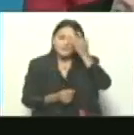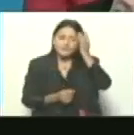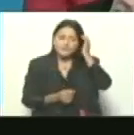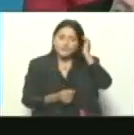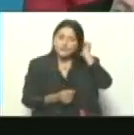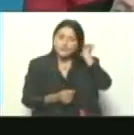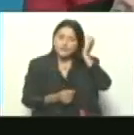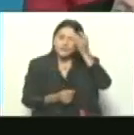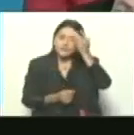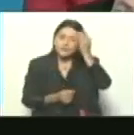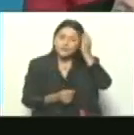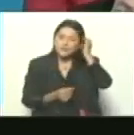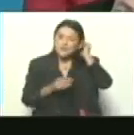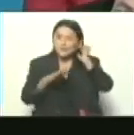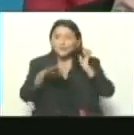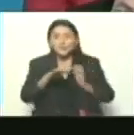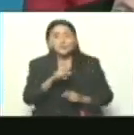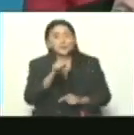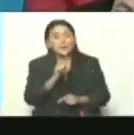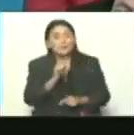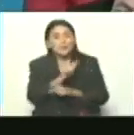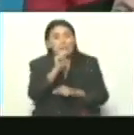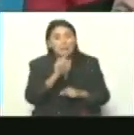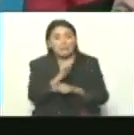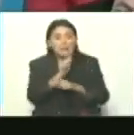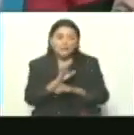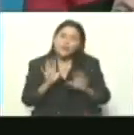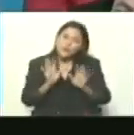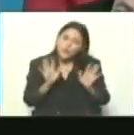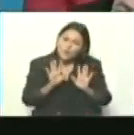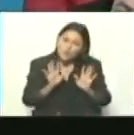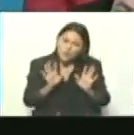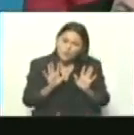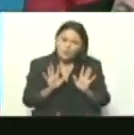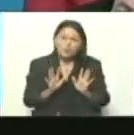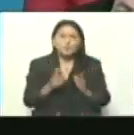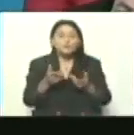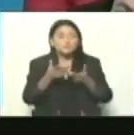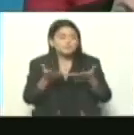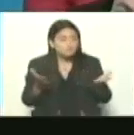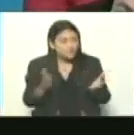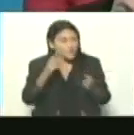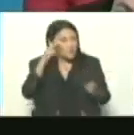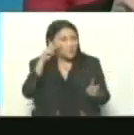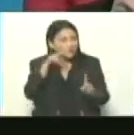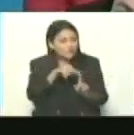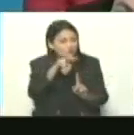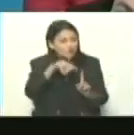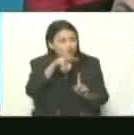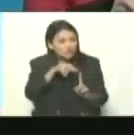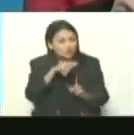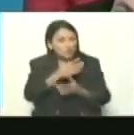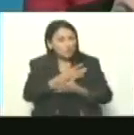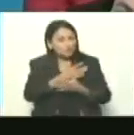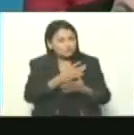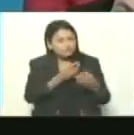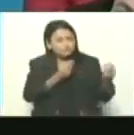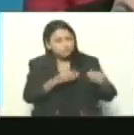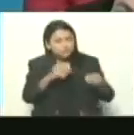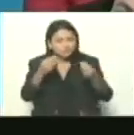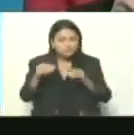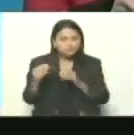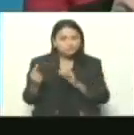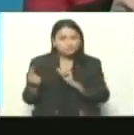nos ven con la cara de que pueden dominarnos, que pueden pisarnos. Entonces, esto es una de las cosas que se debatió, que se discutió.